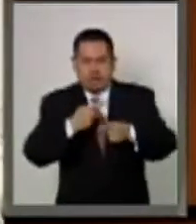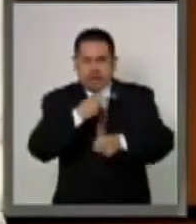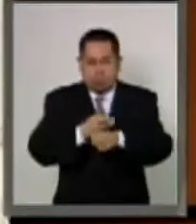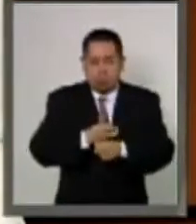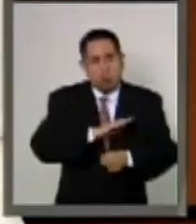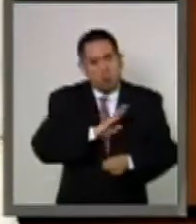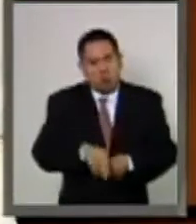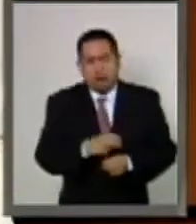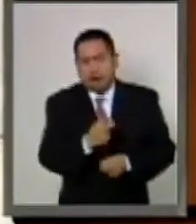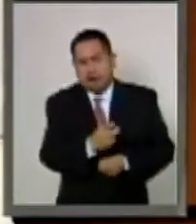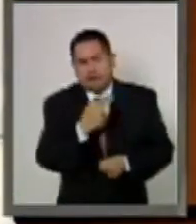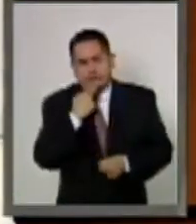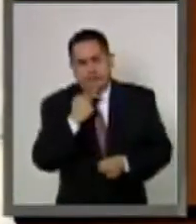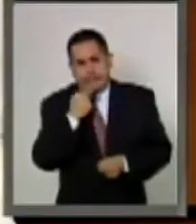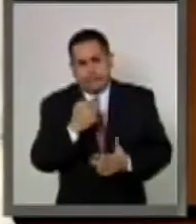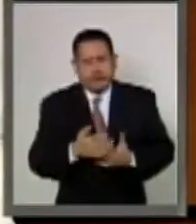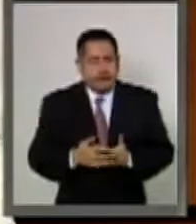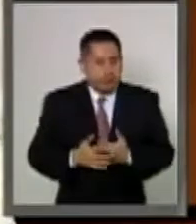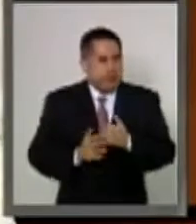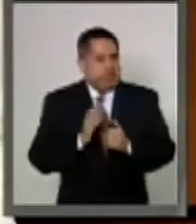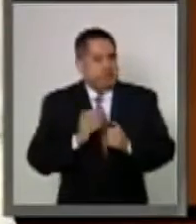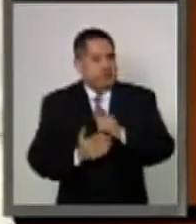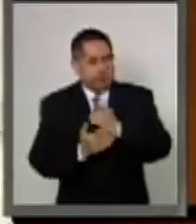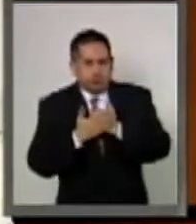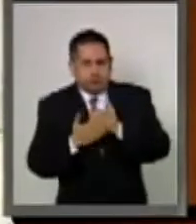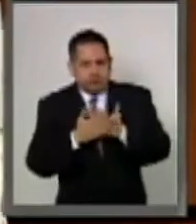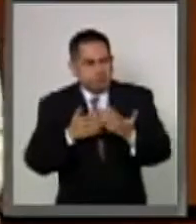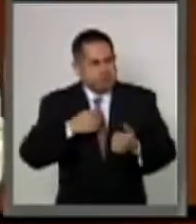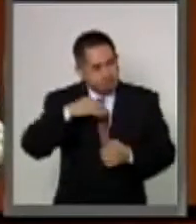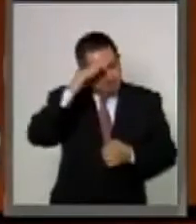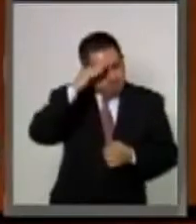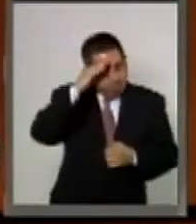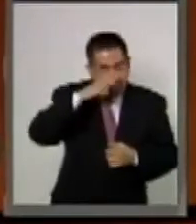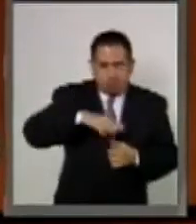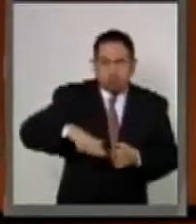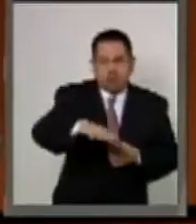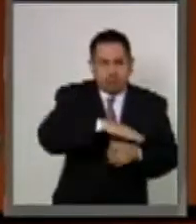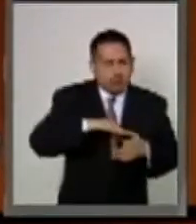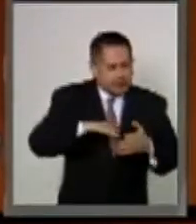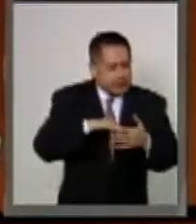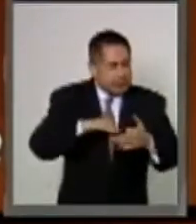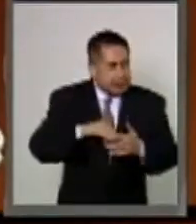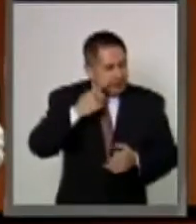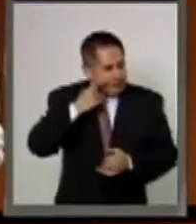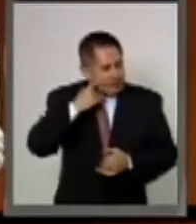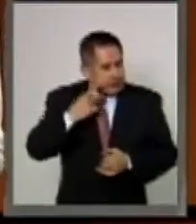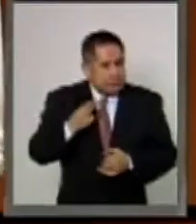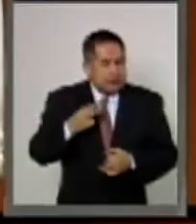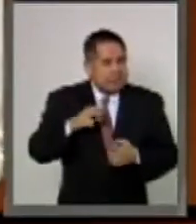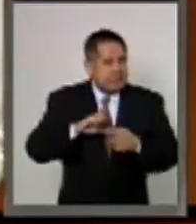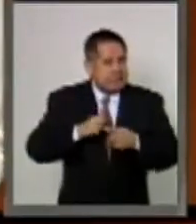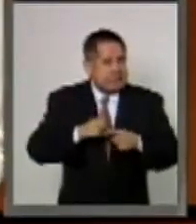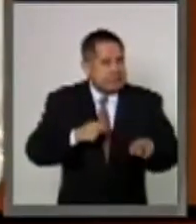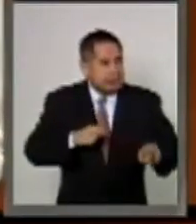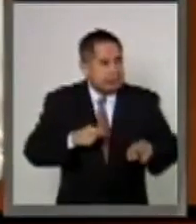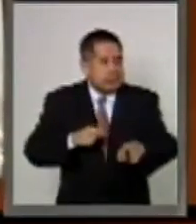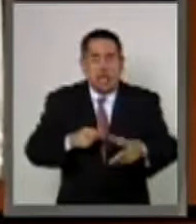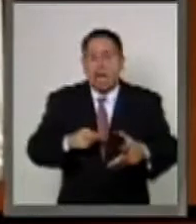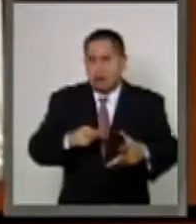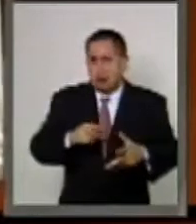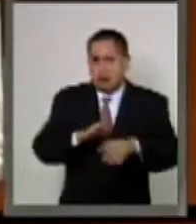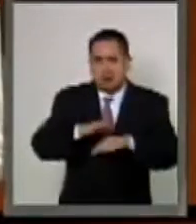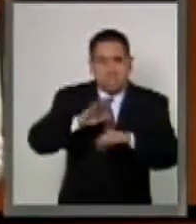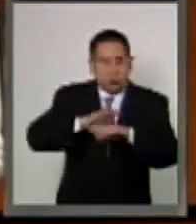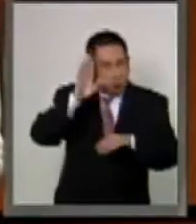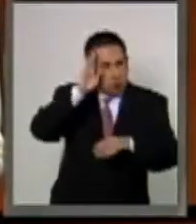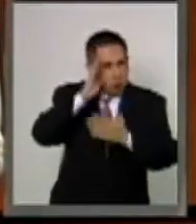estado. Atendiendo esta preocupación, que afecta de manera recurrente a nuestro país, que se ha visto afectado por el